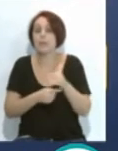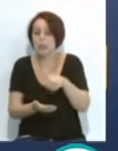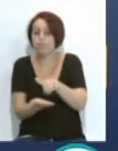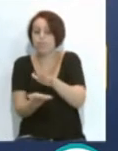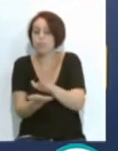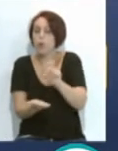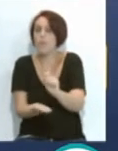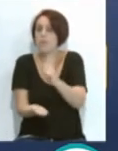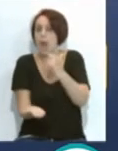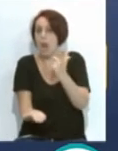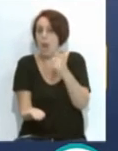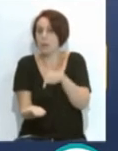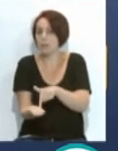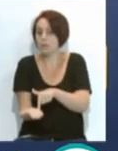hemos tenido